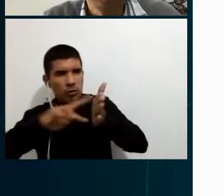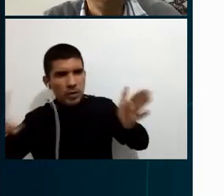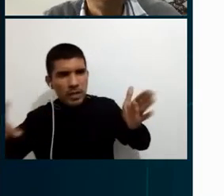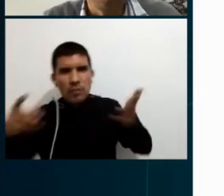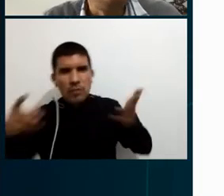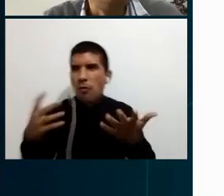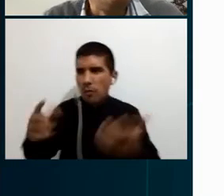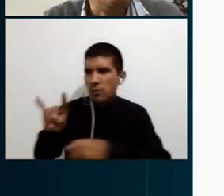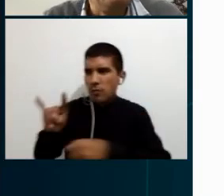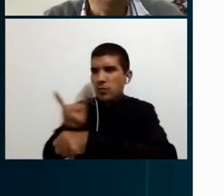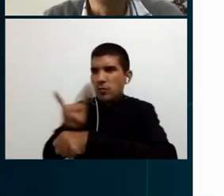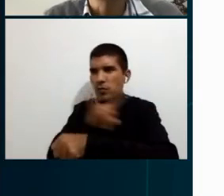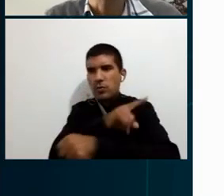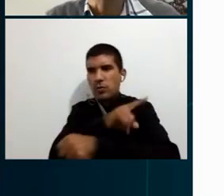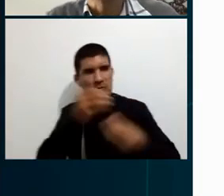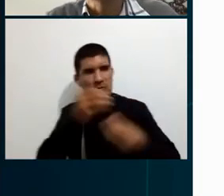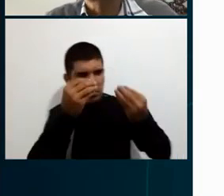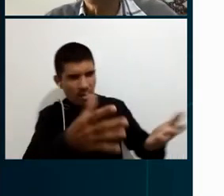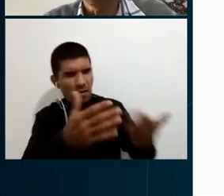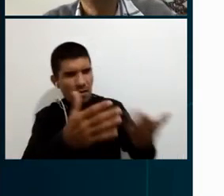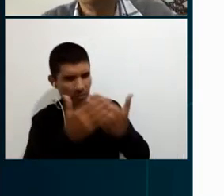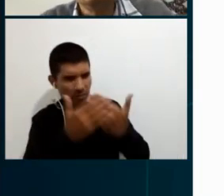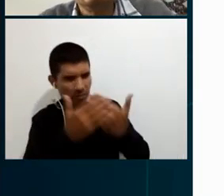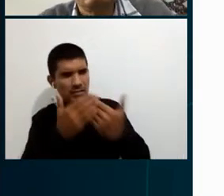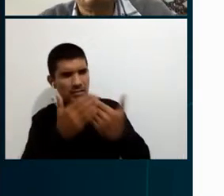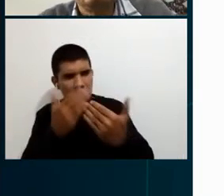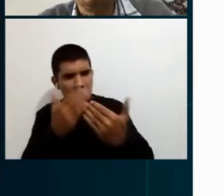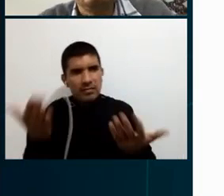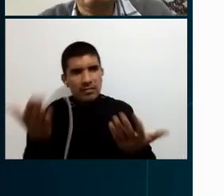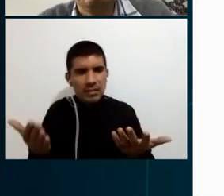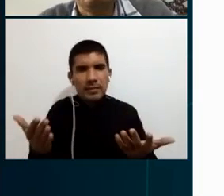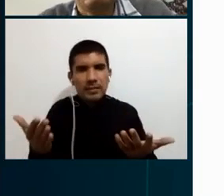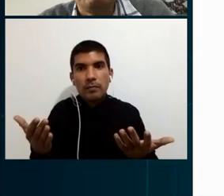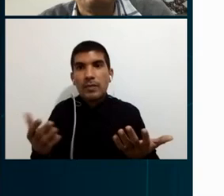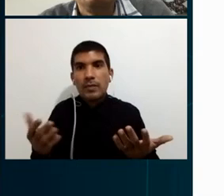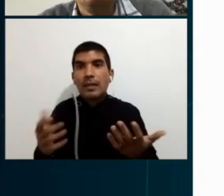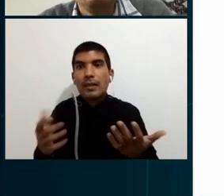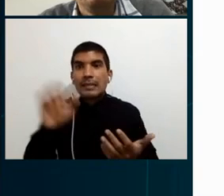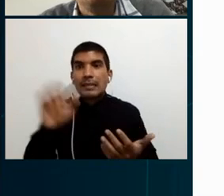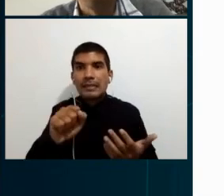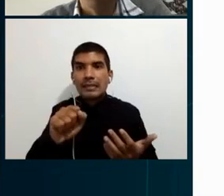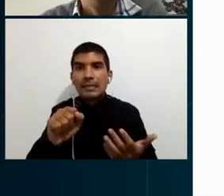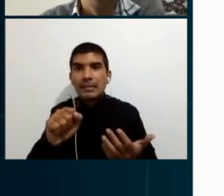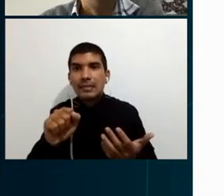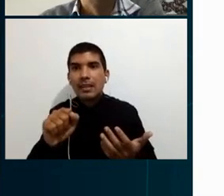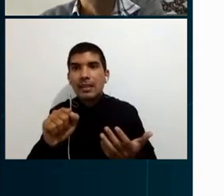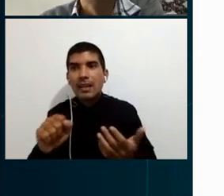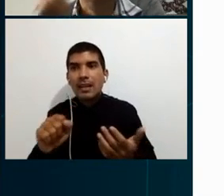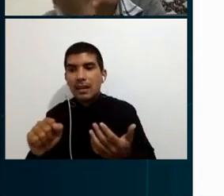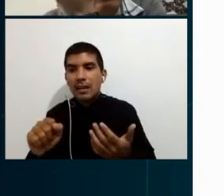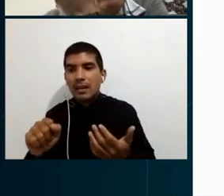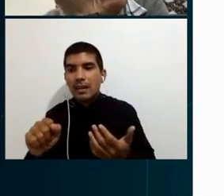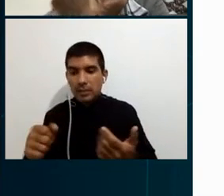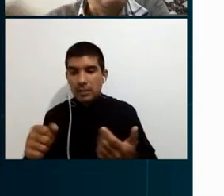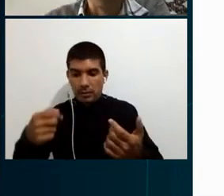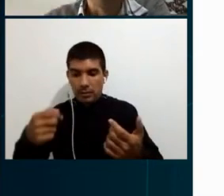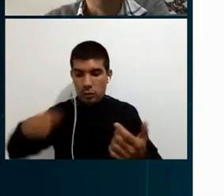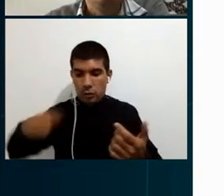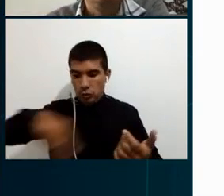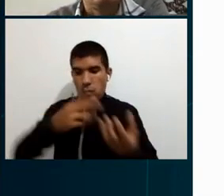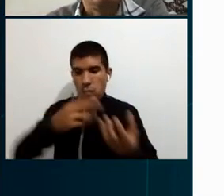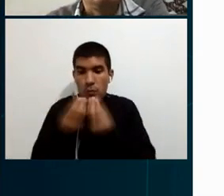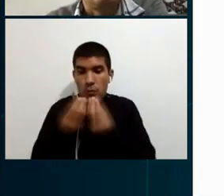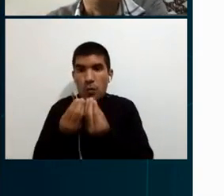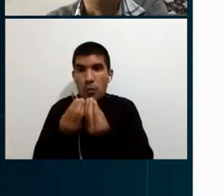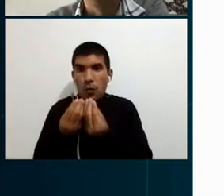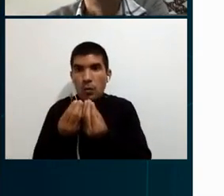digamos, medio en papel. Que necesitamos es incrementar la productividad y el cómo, ahí sí ya empiezo